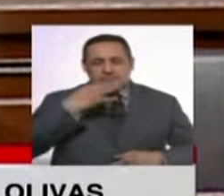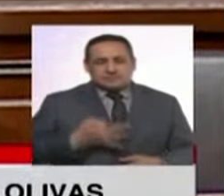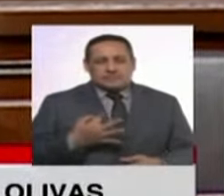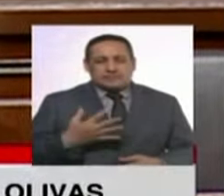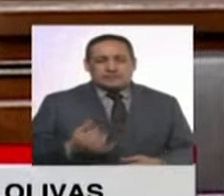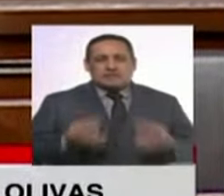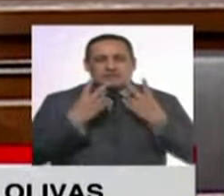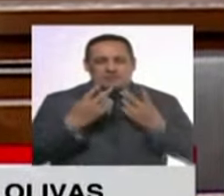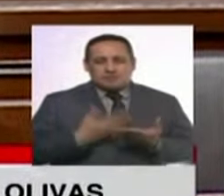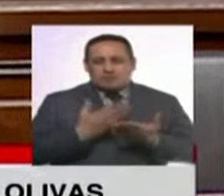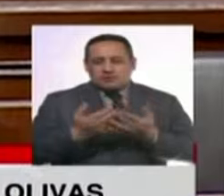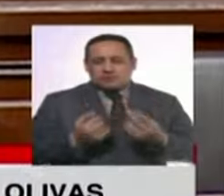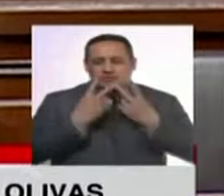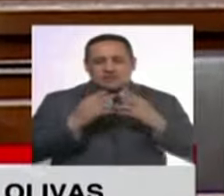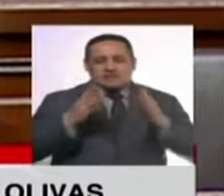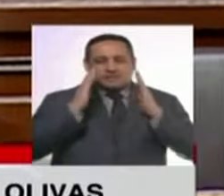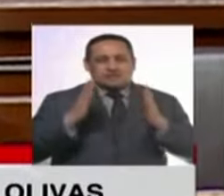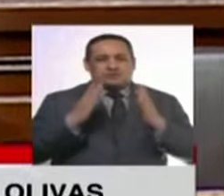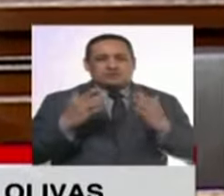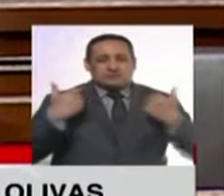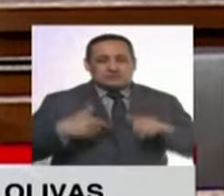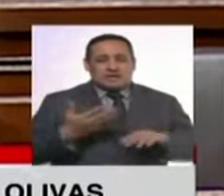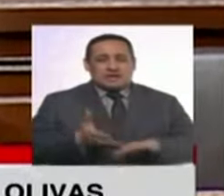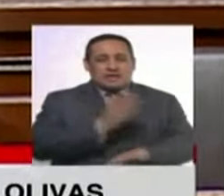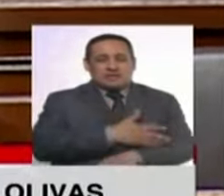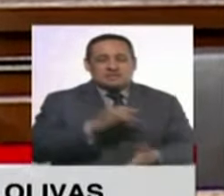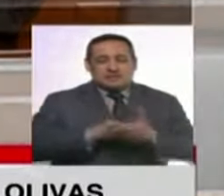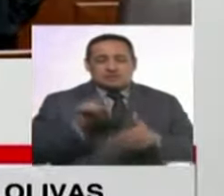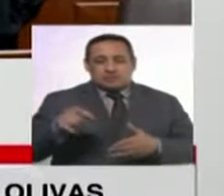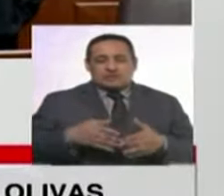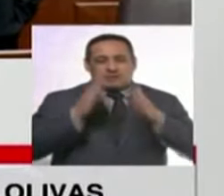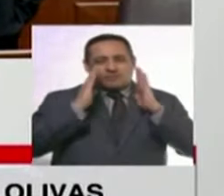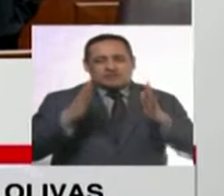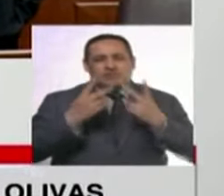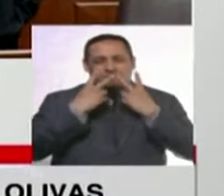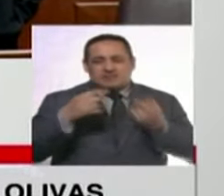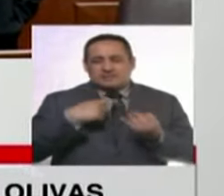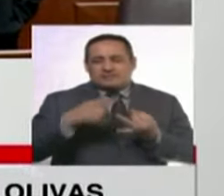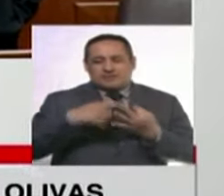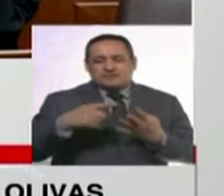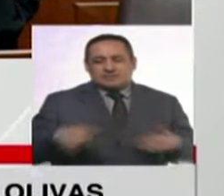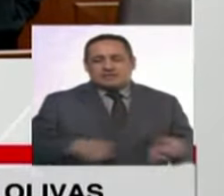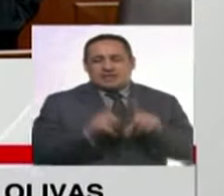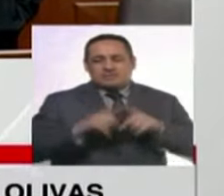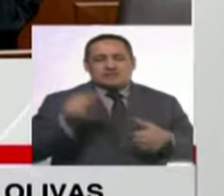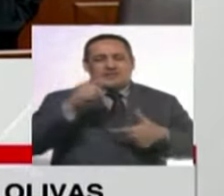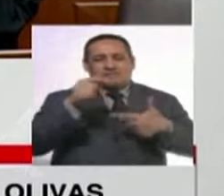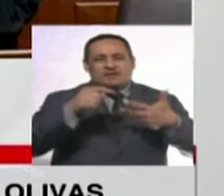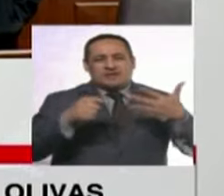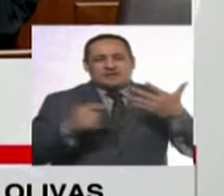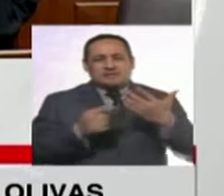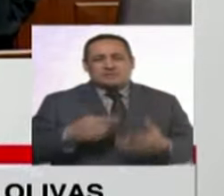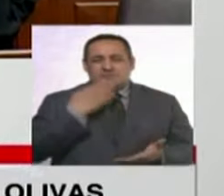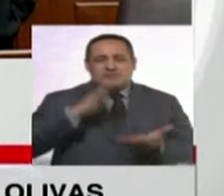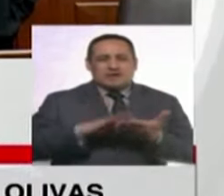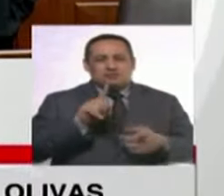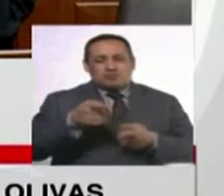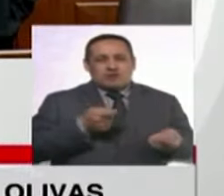hemos estado escuchando ya y creo que ya usted ha escuchado todos los peros que le han puesto a su